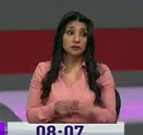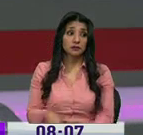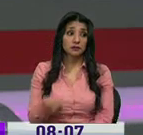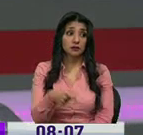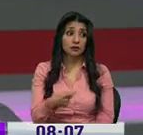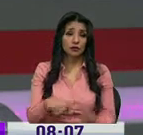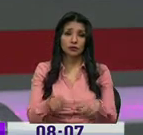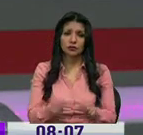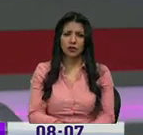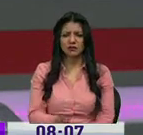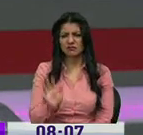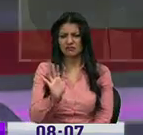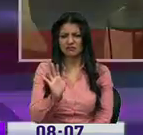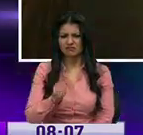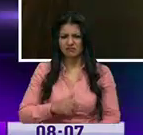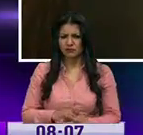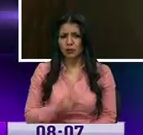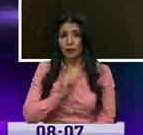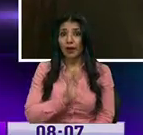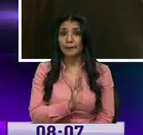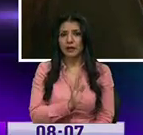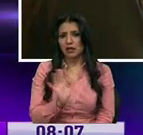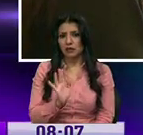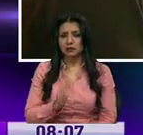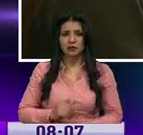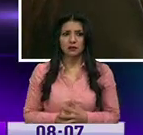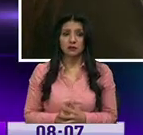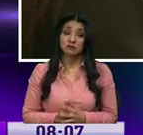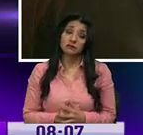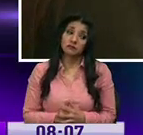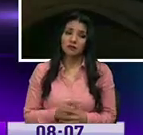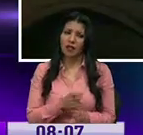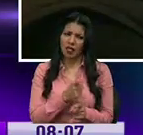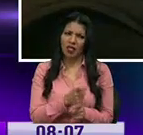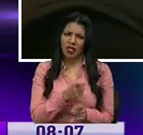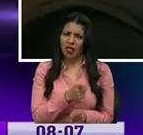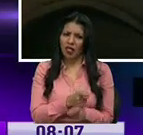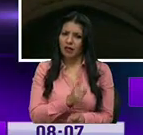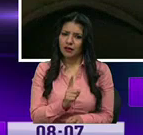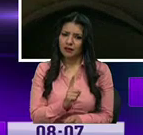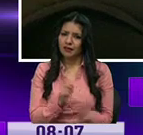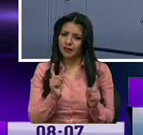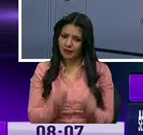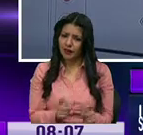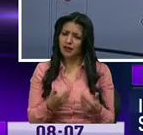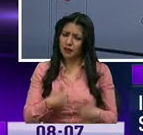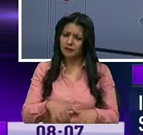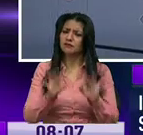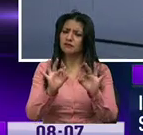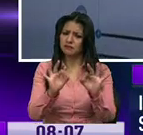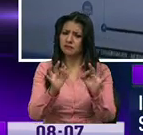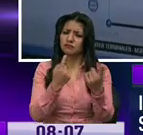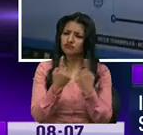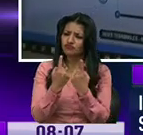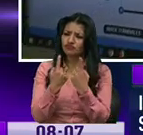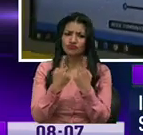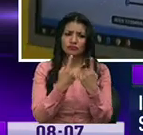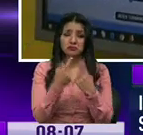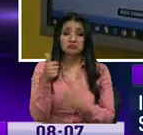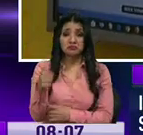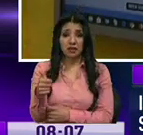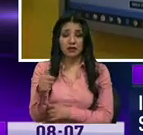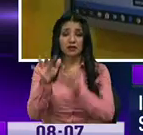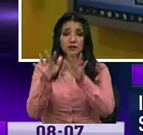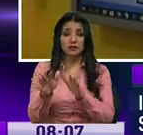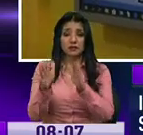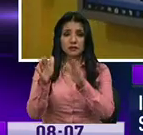como que no viene al caso, ¿no? O sea, eso es un poco como echarle presión a algo que tiene que fluir adecuadamente. Bien hace Guillermo Abad